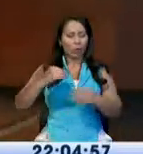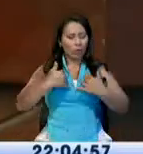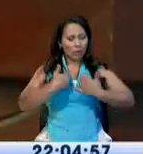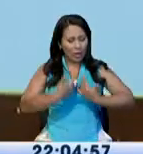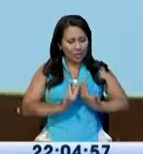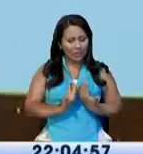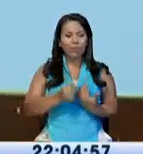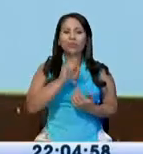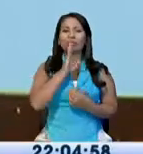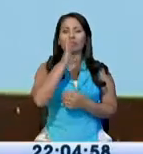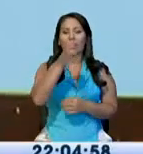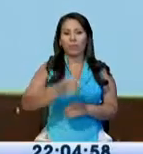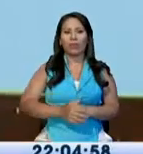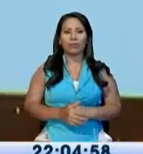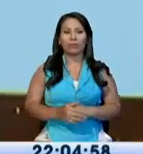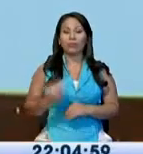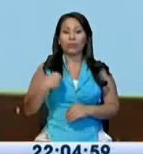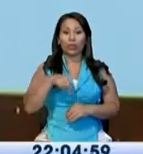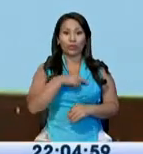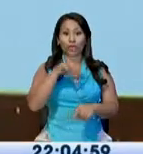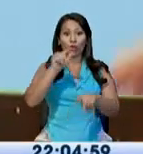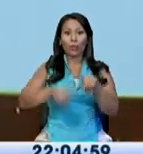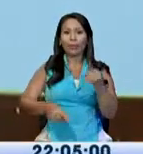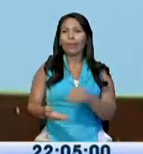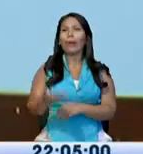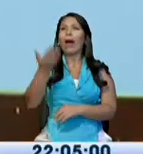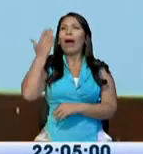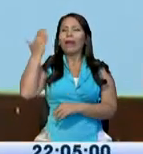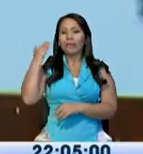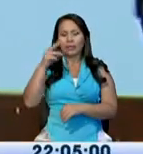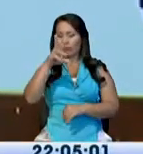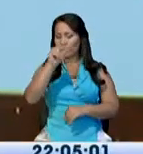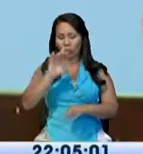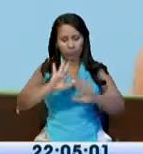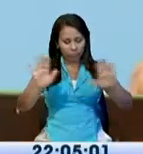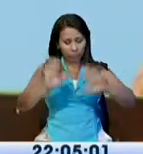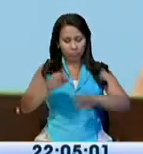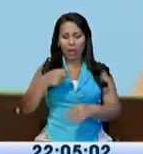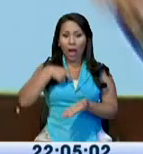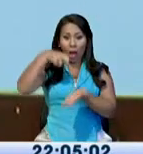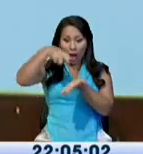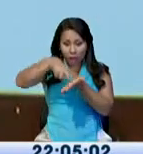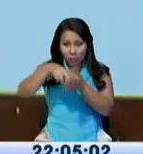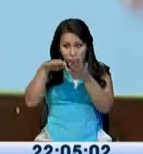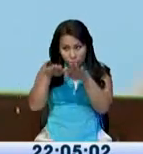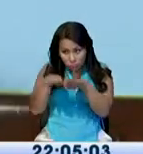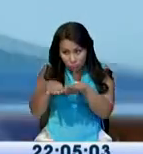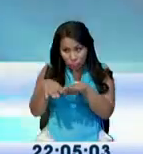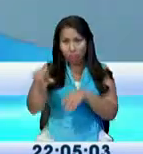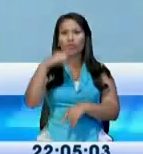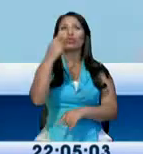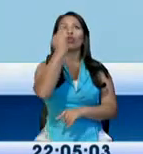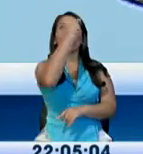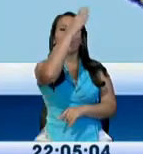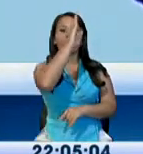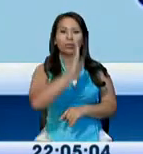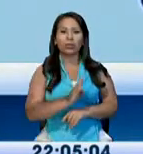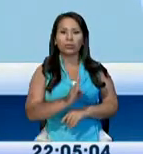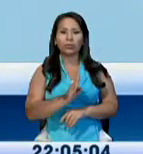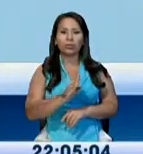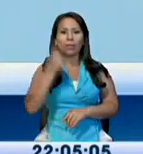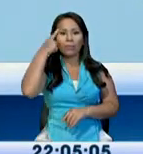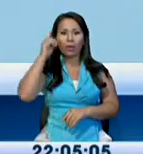conmemoración. Retroceder ni para tomar impulso. Arrodillarnos solo ante Dios y ante el